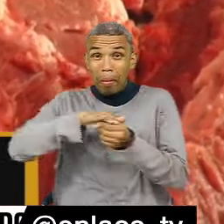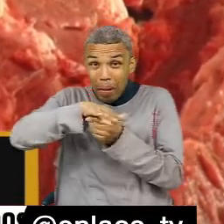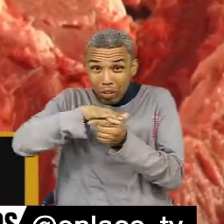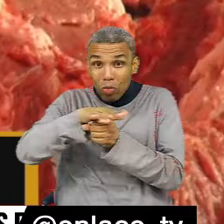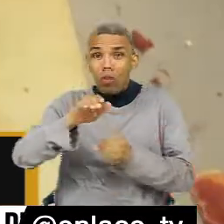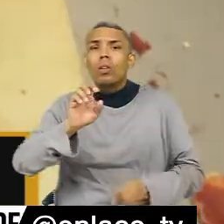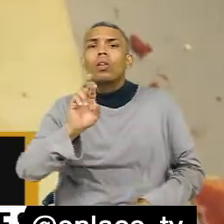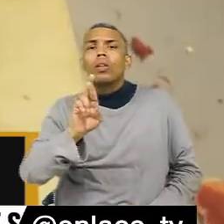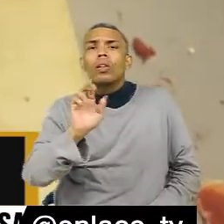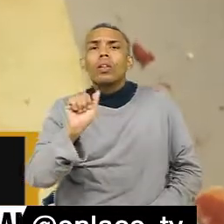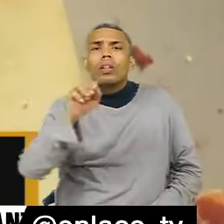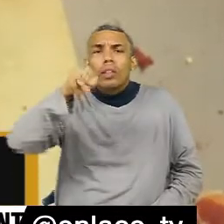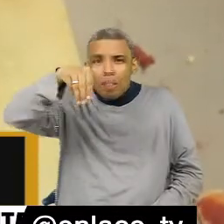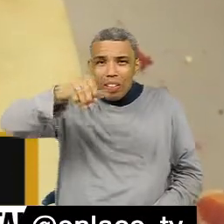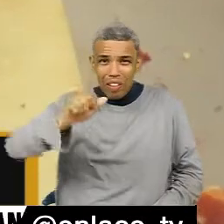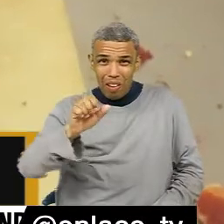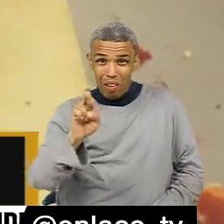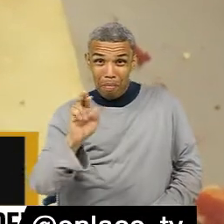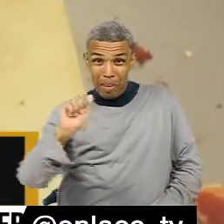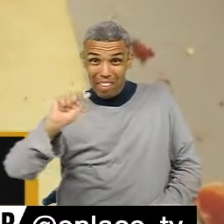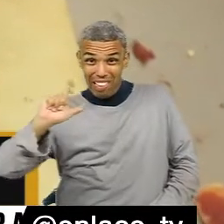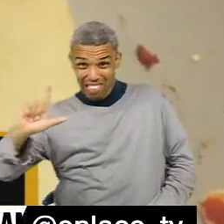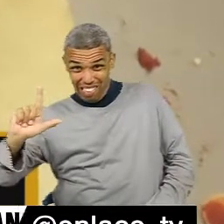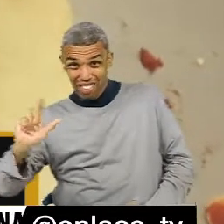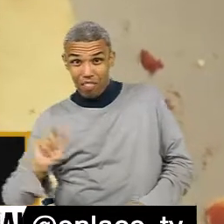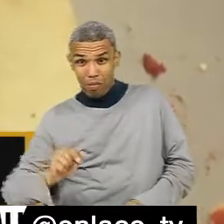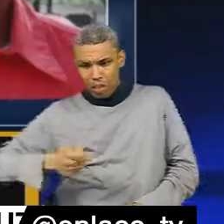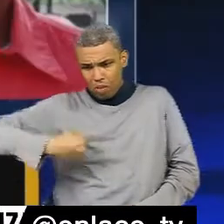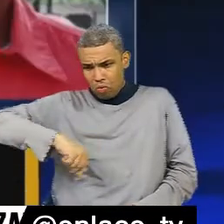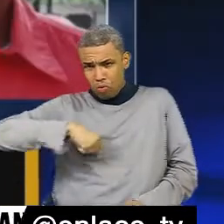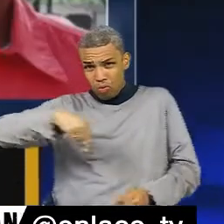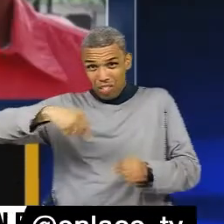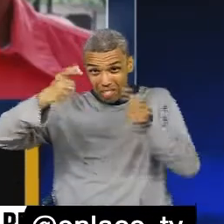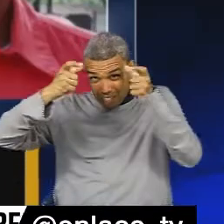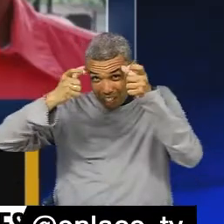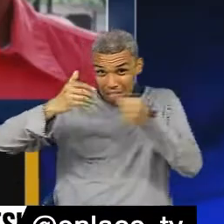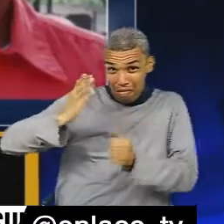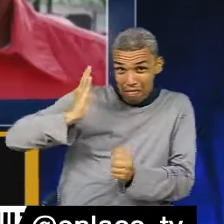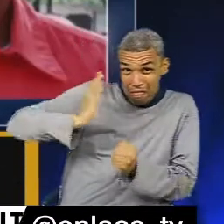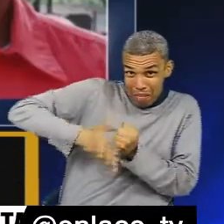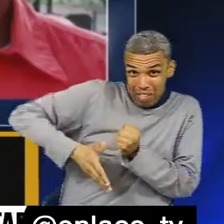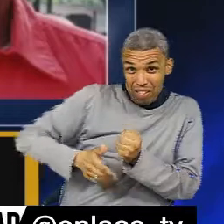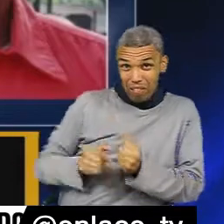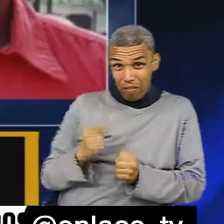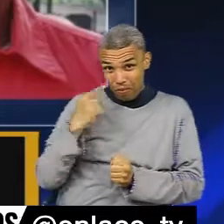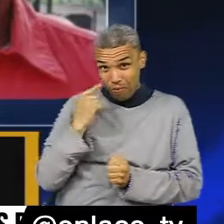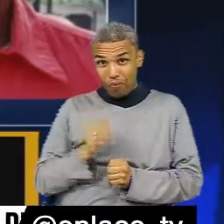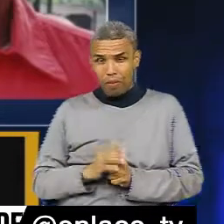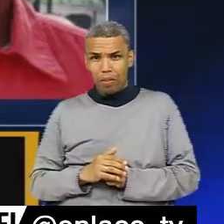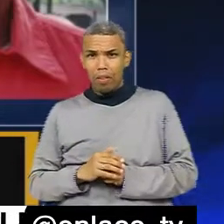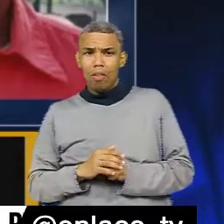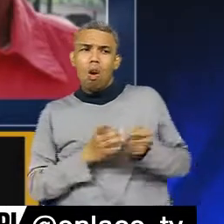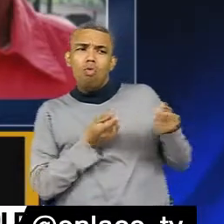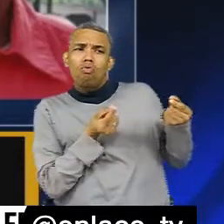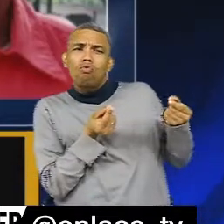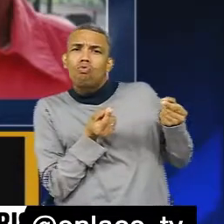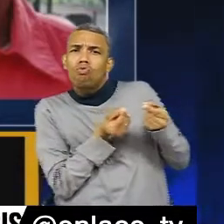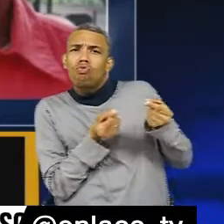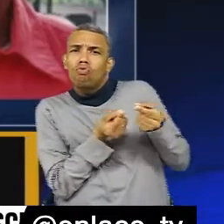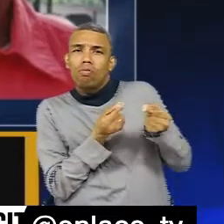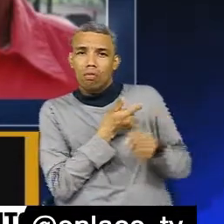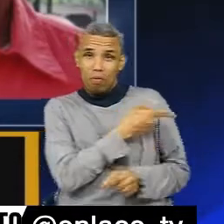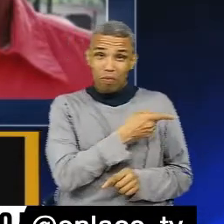ahí en la parte de atrás de la planta de beneficio, en una casa beneficiaron un bovino, lo cual ocasionó que se